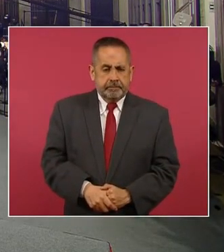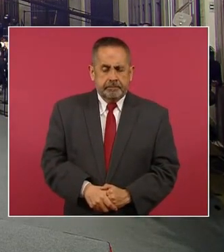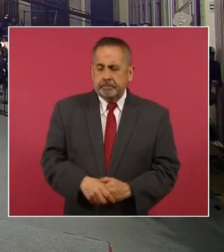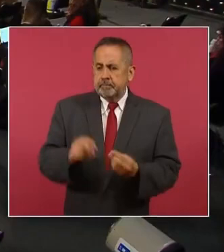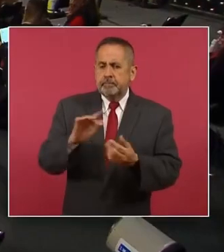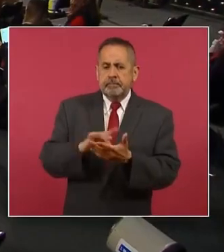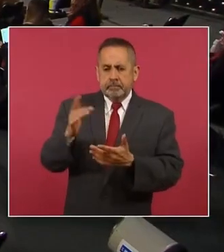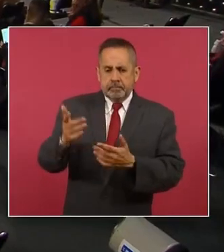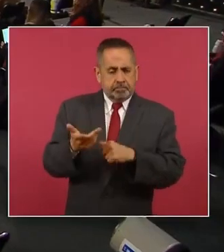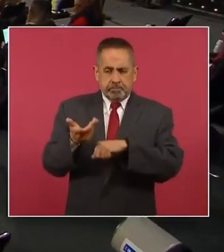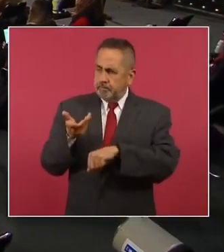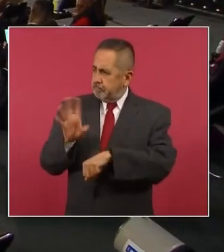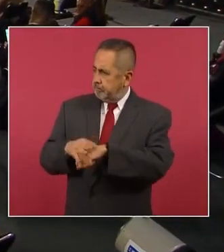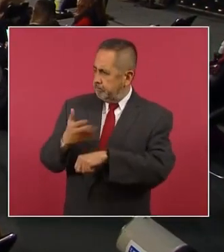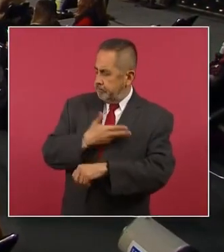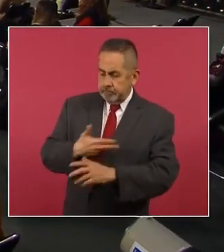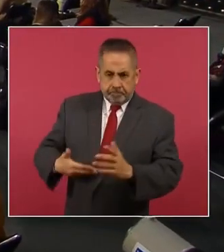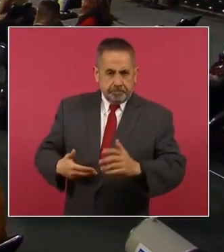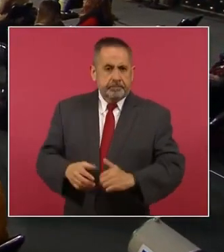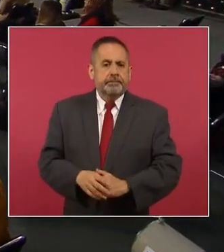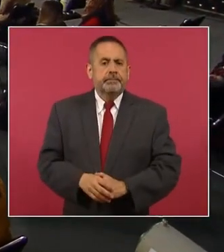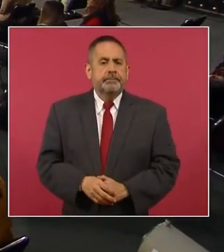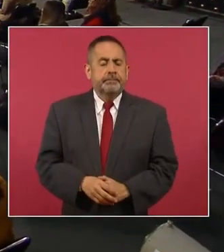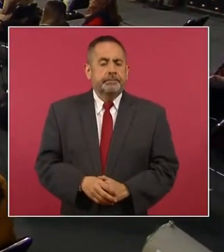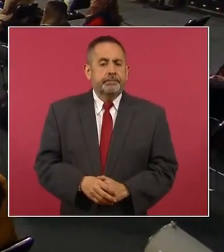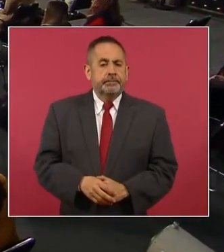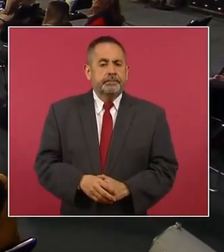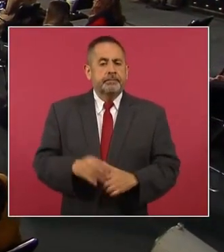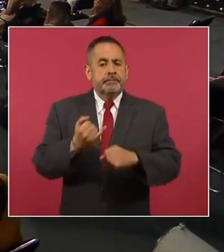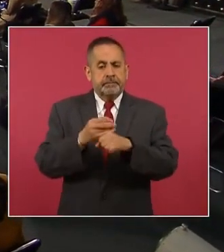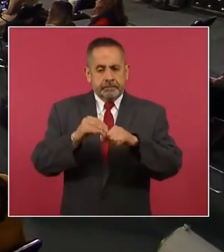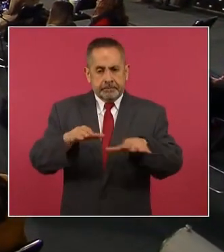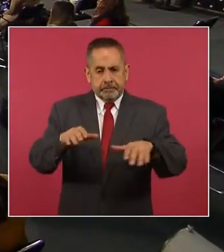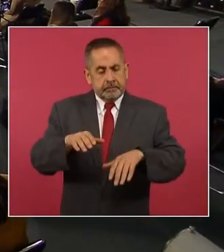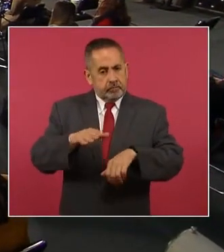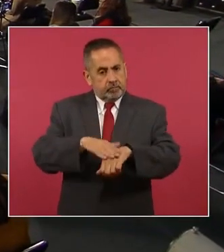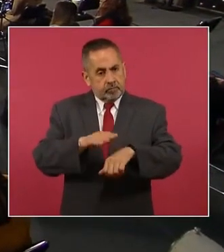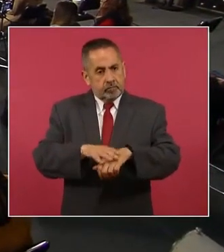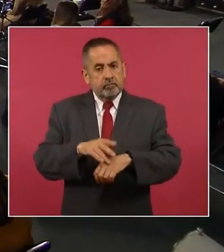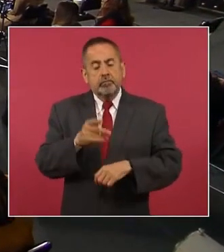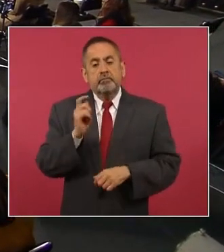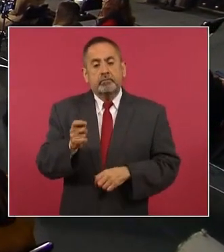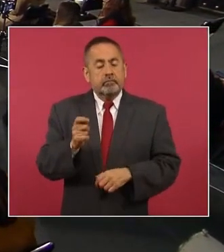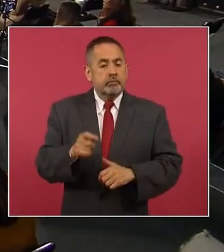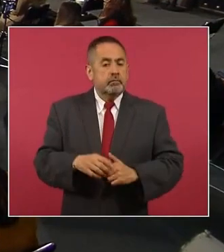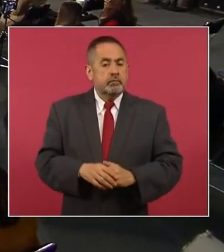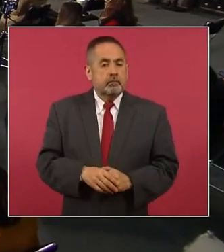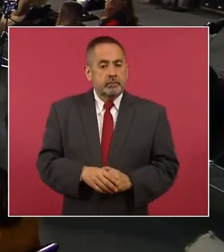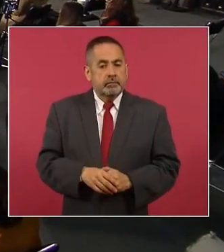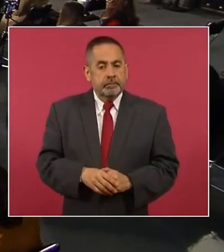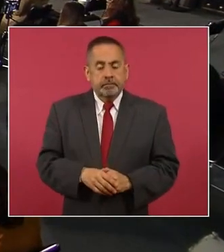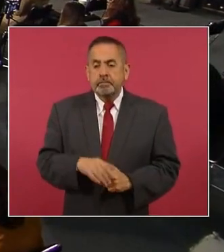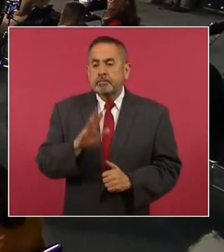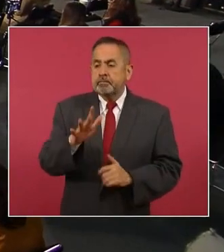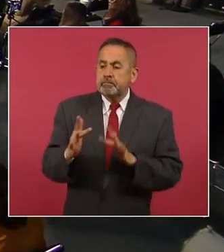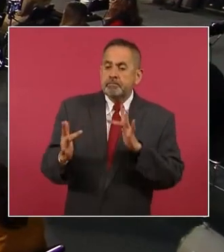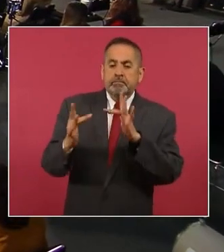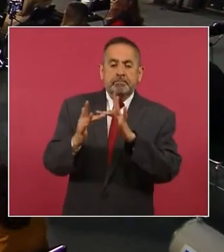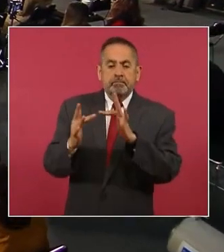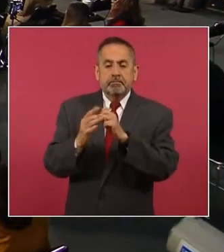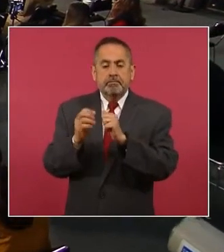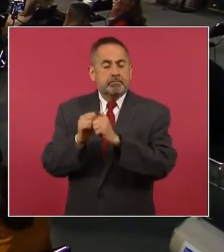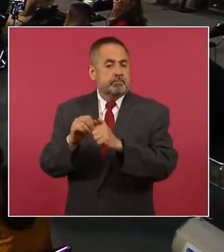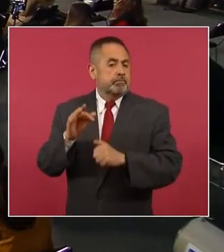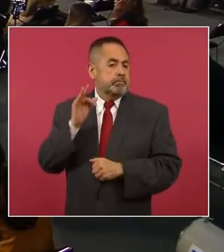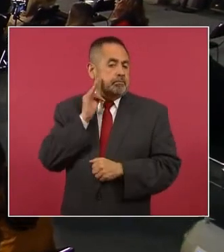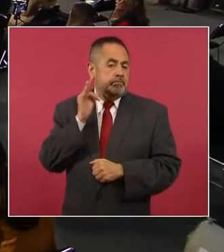Muchas gracias, con su permiso, presidente. Informarles que se mantuvo contacto con la Fiscalía